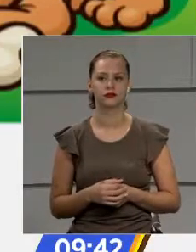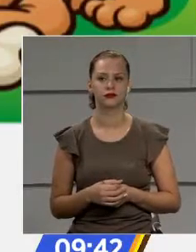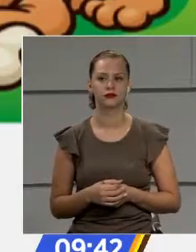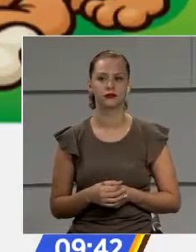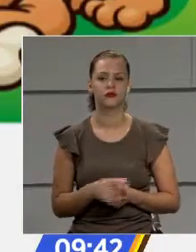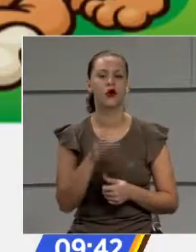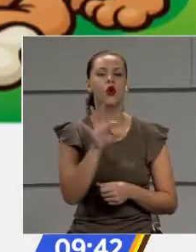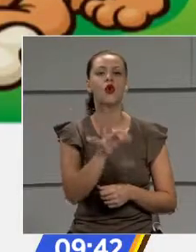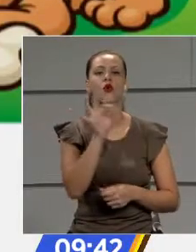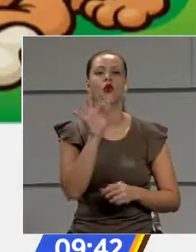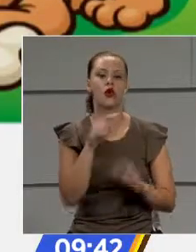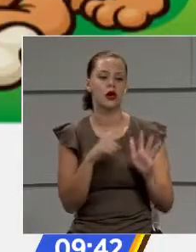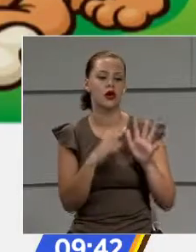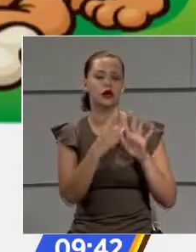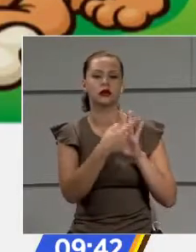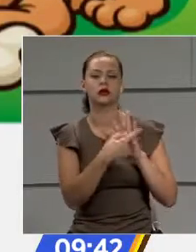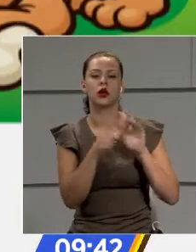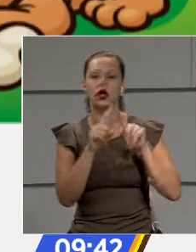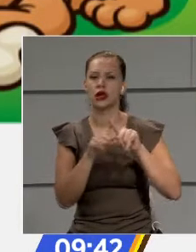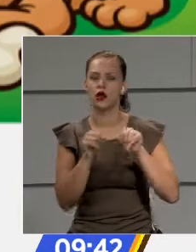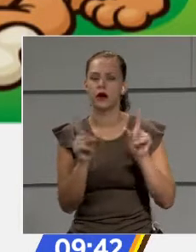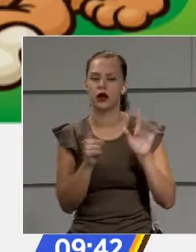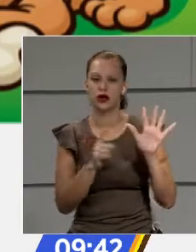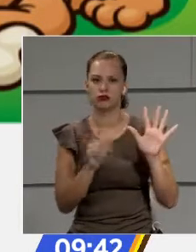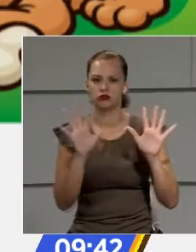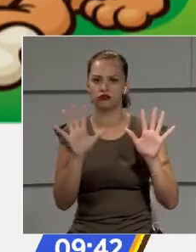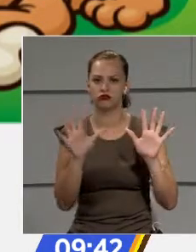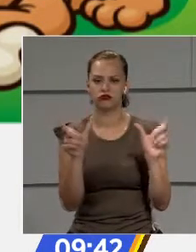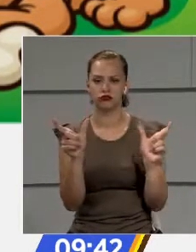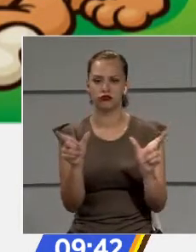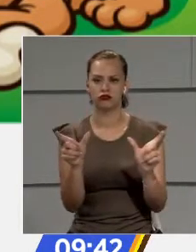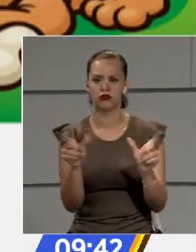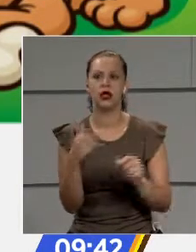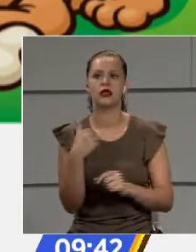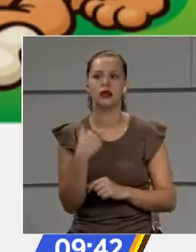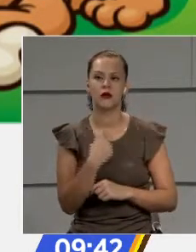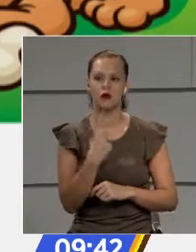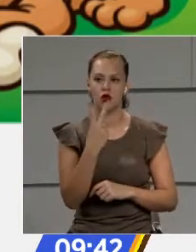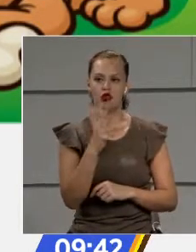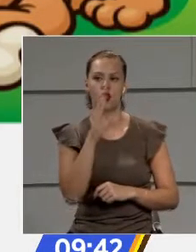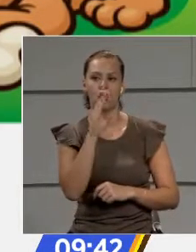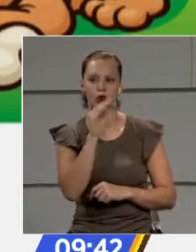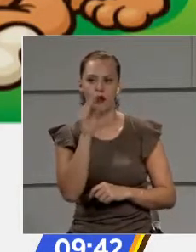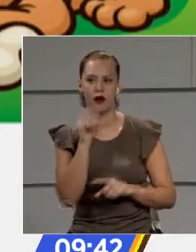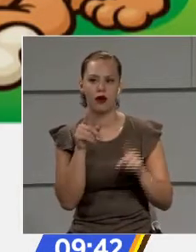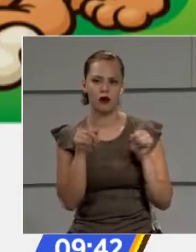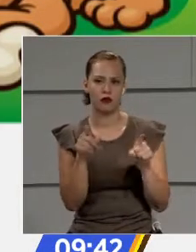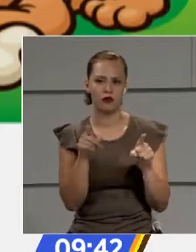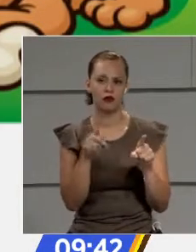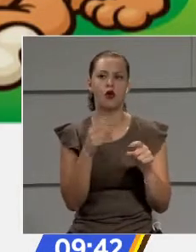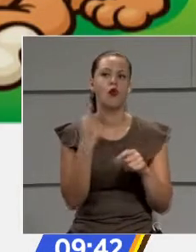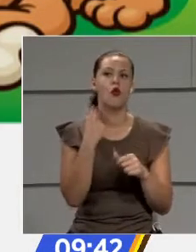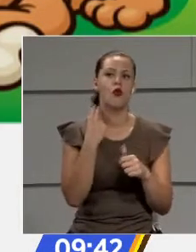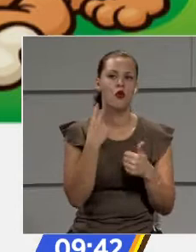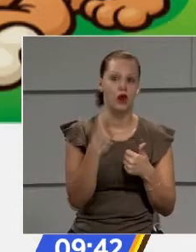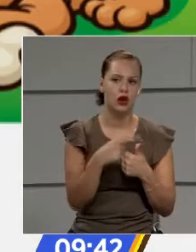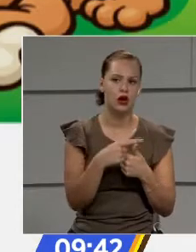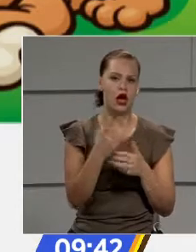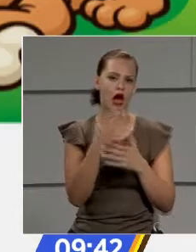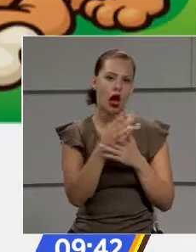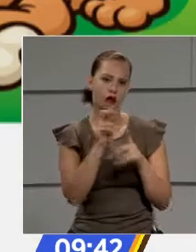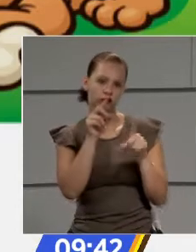es encontrar 5 diferencias. Vamos a ver, tenemos 2 perros, un hueso, hay algunos